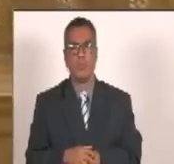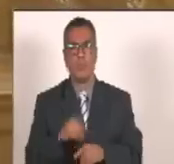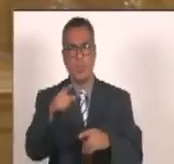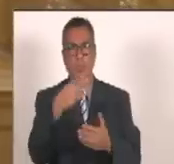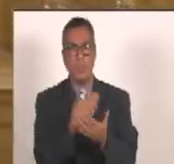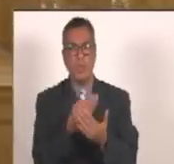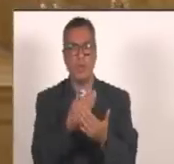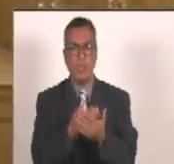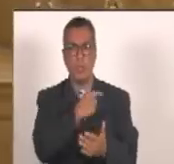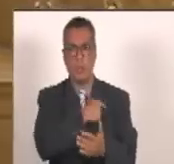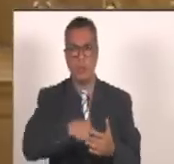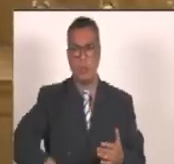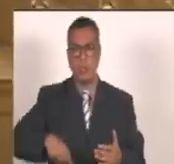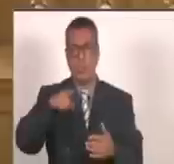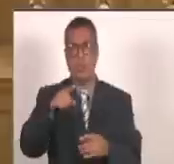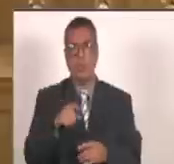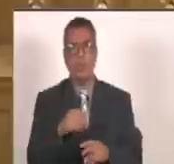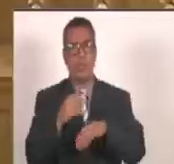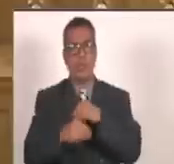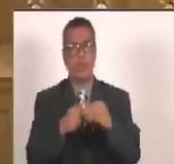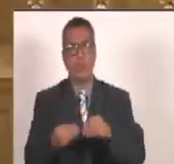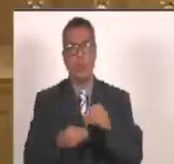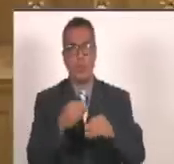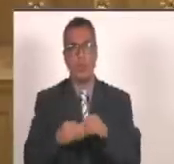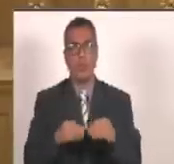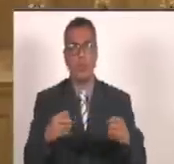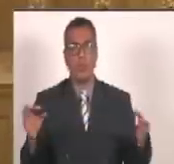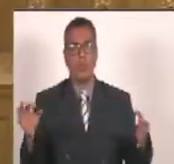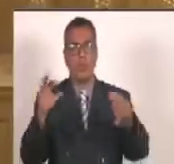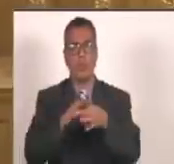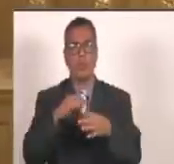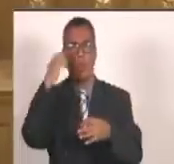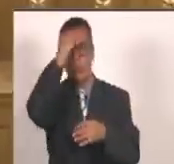Fui testigo, presidente, como la Unión Africana,